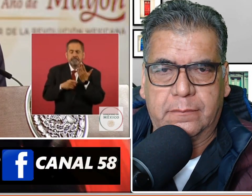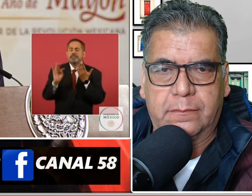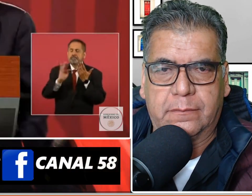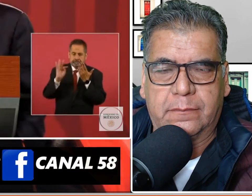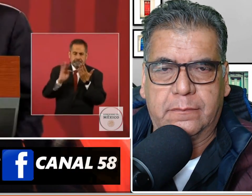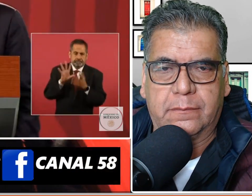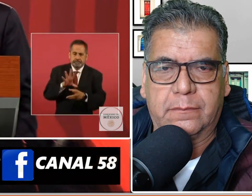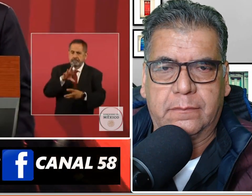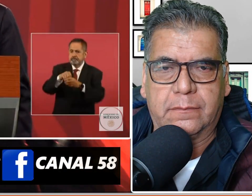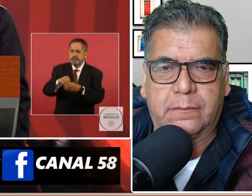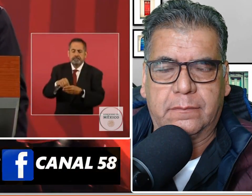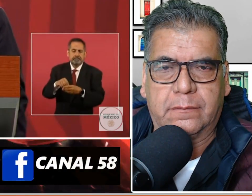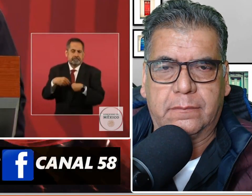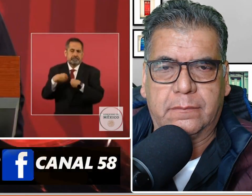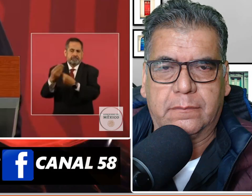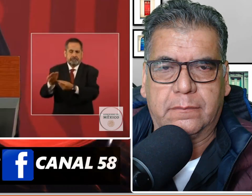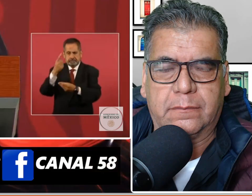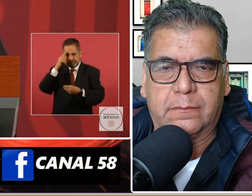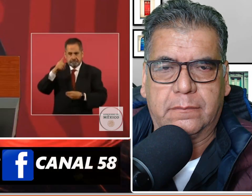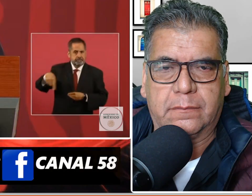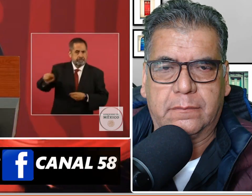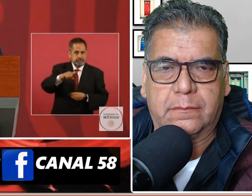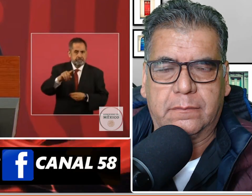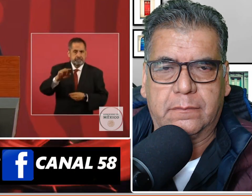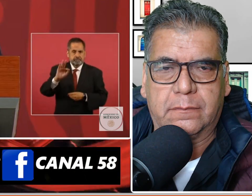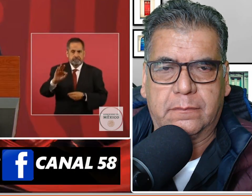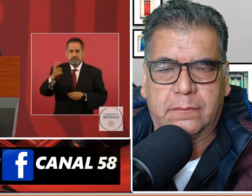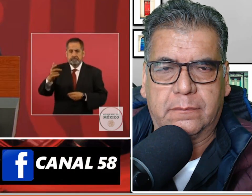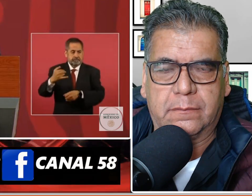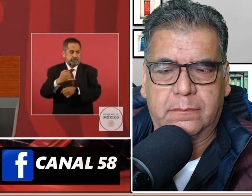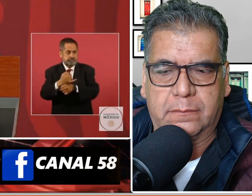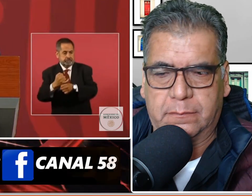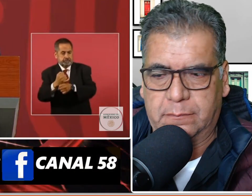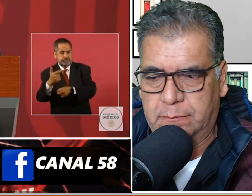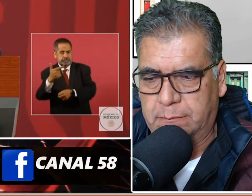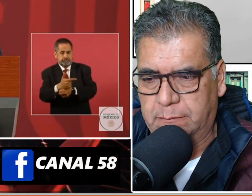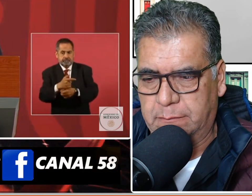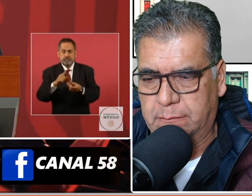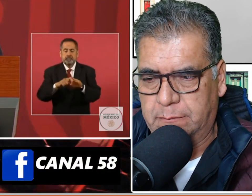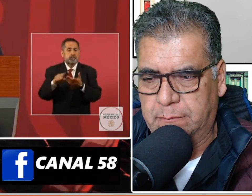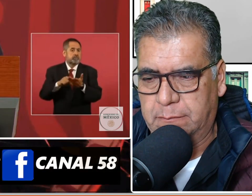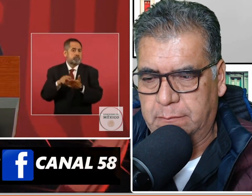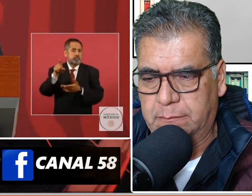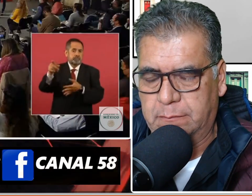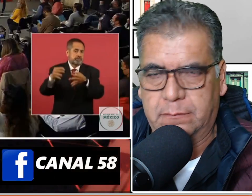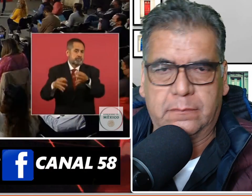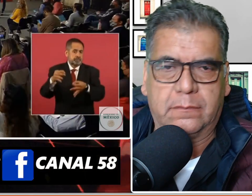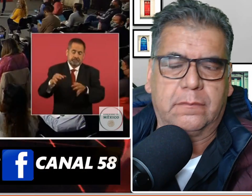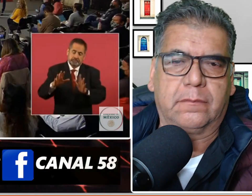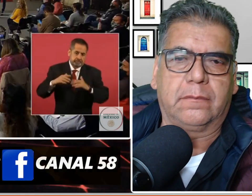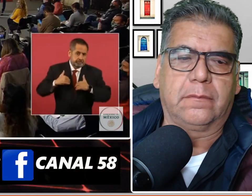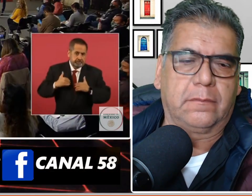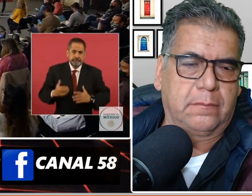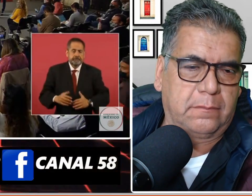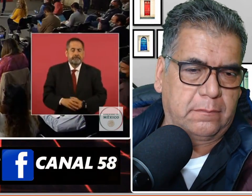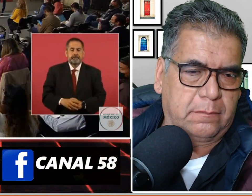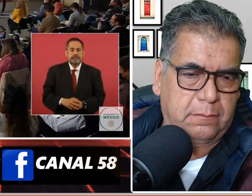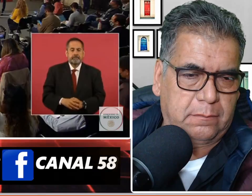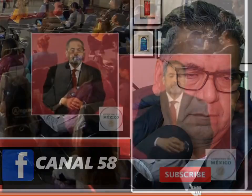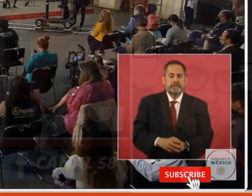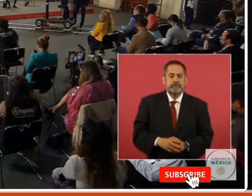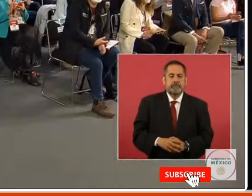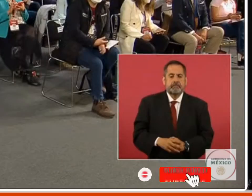UIF. Eso es lo que recibe. La información, cuando esta es insuficiente, puede requerir otra clase